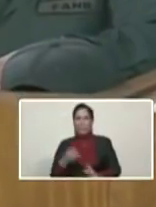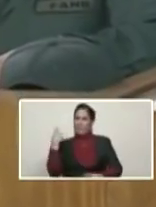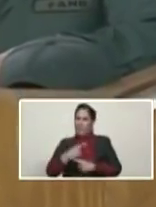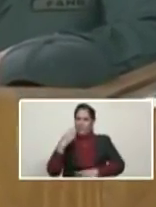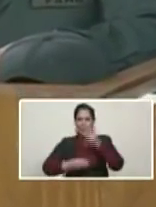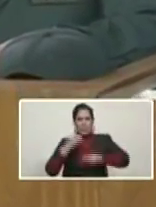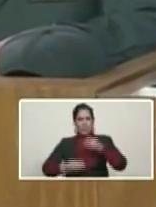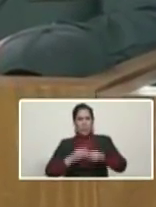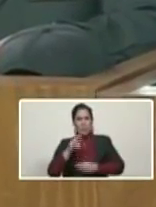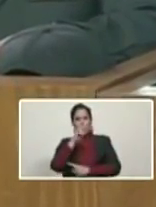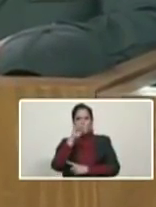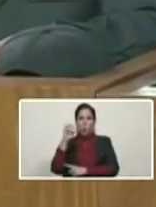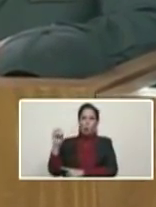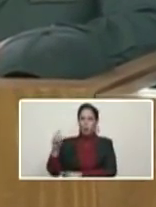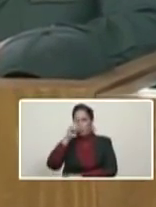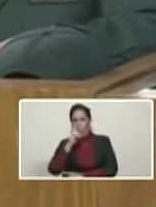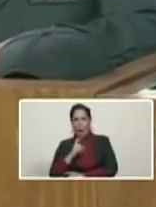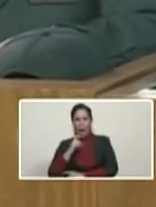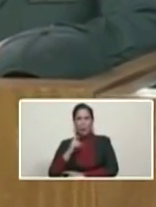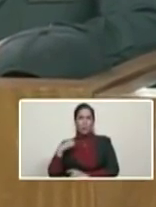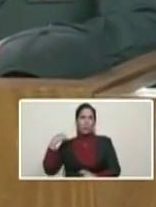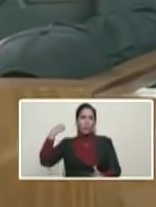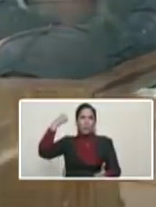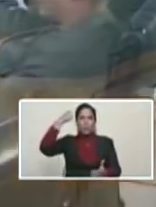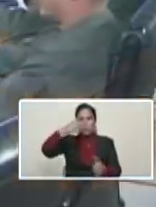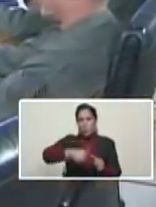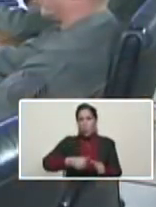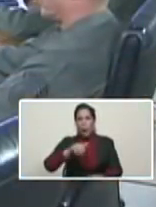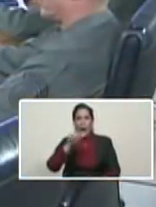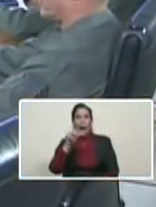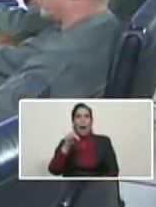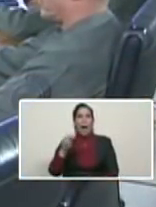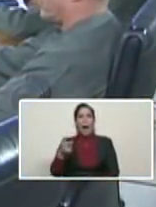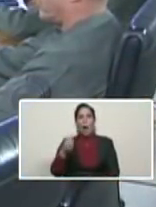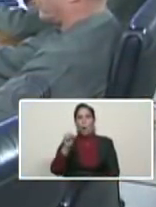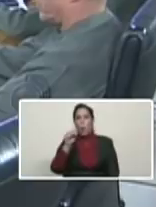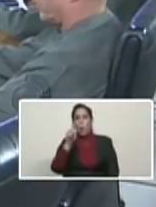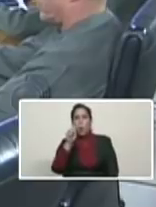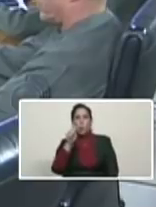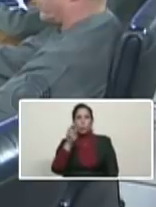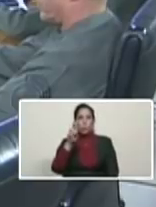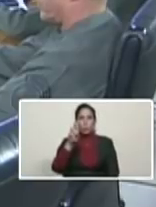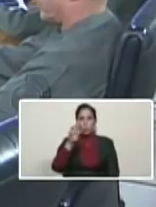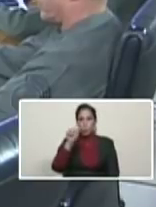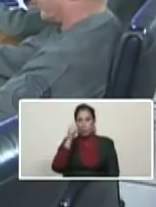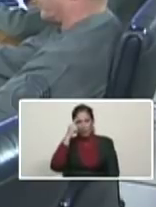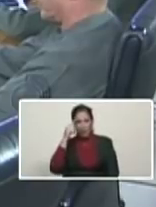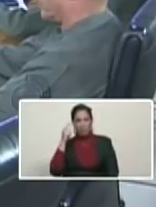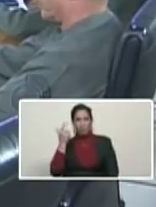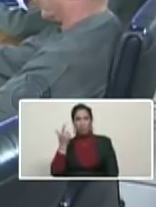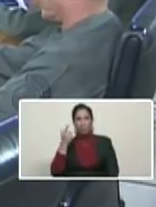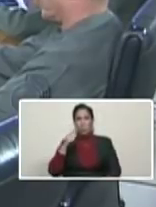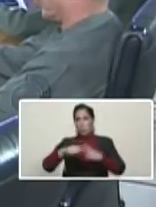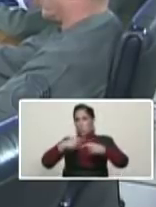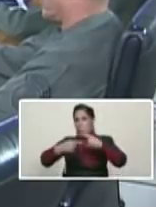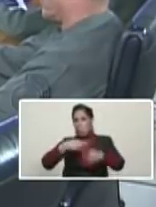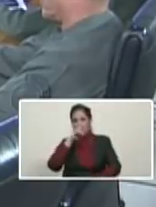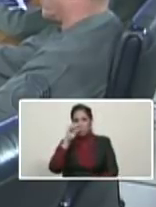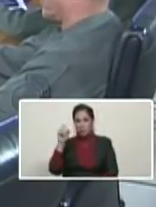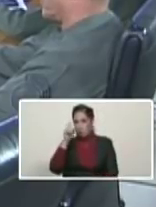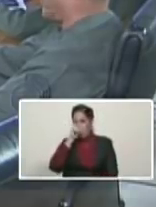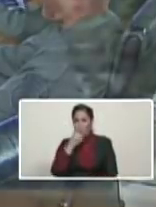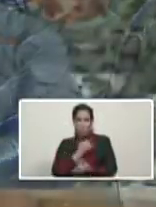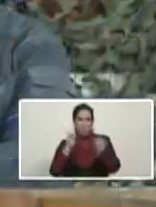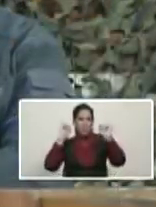del Bicentenario de Angostura y de la era bicentenaria bolivariana de independencia. En ese